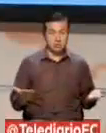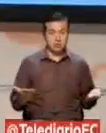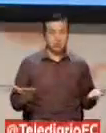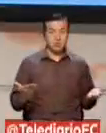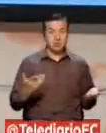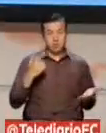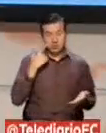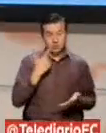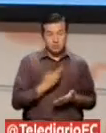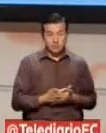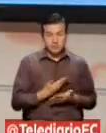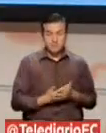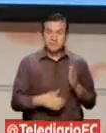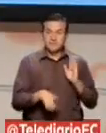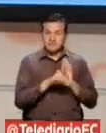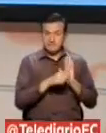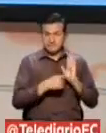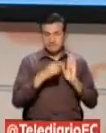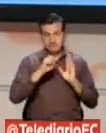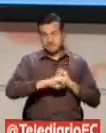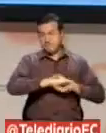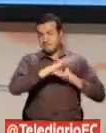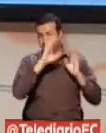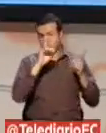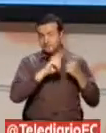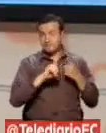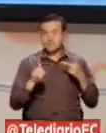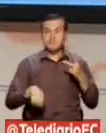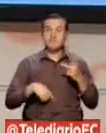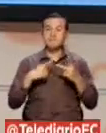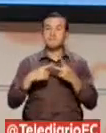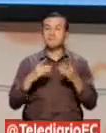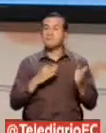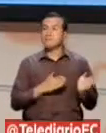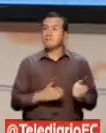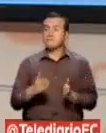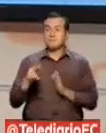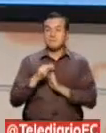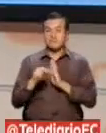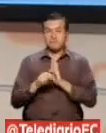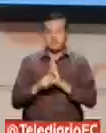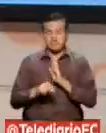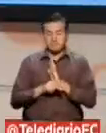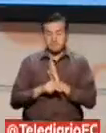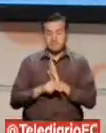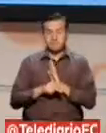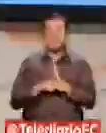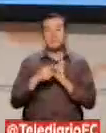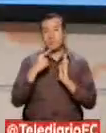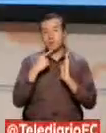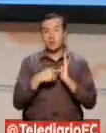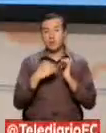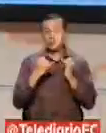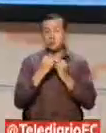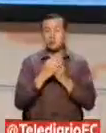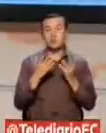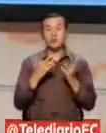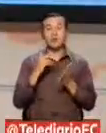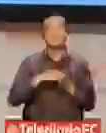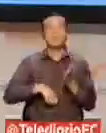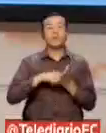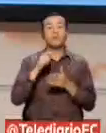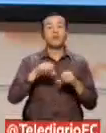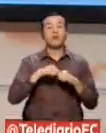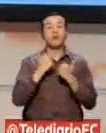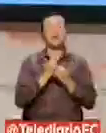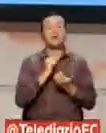una referencia legal, clara, y la adecuación de los hechos a esas normas. Para este caso específico, lo que aprobó la Asamblea